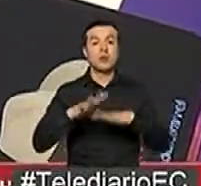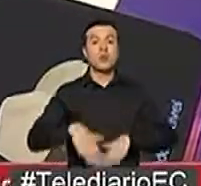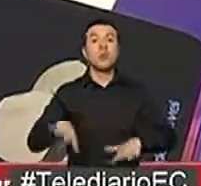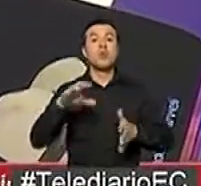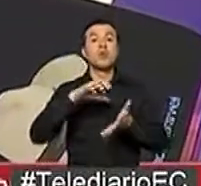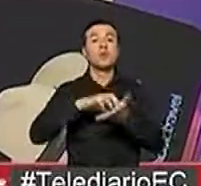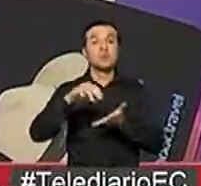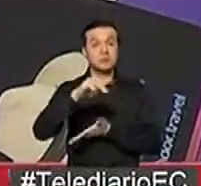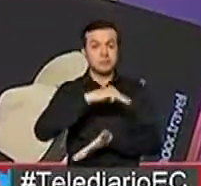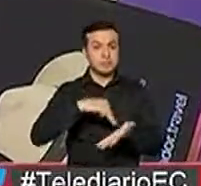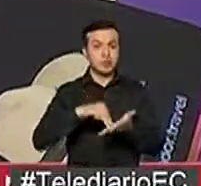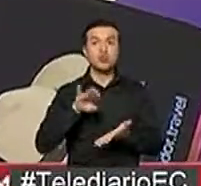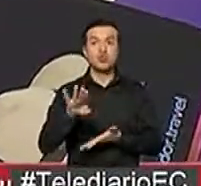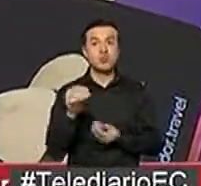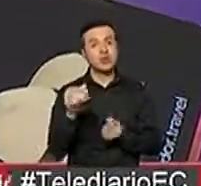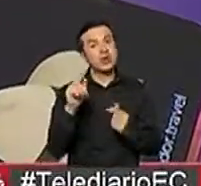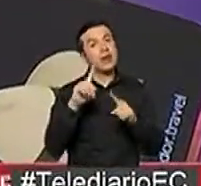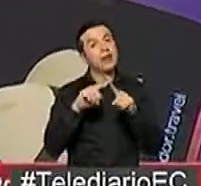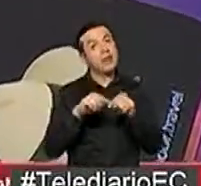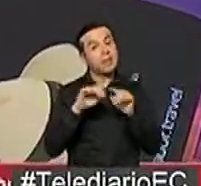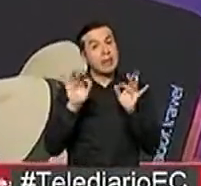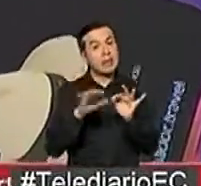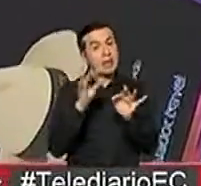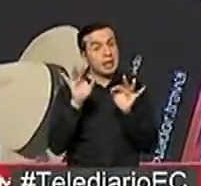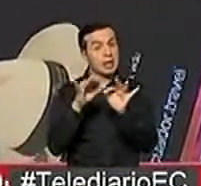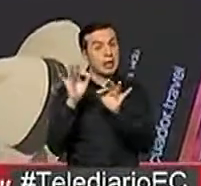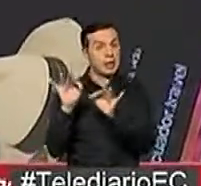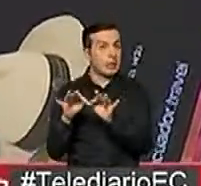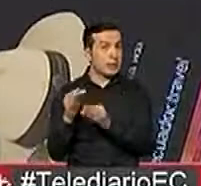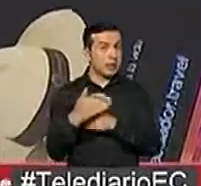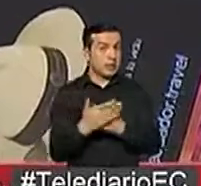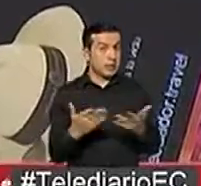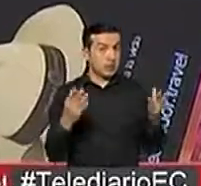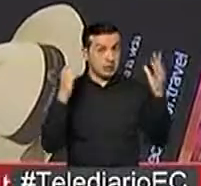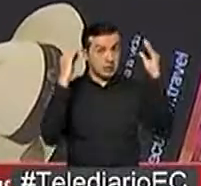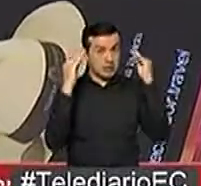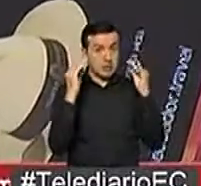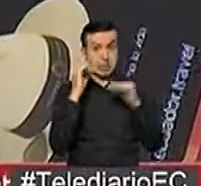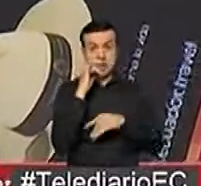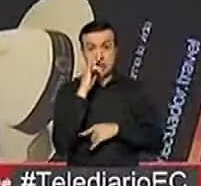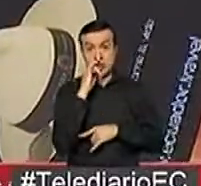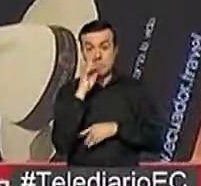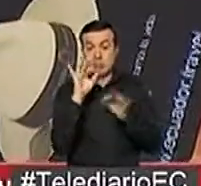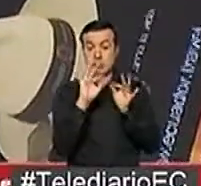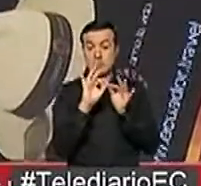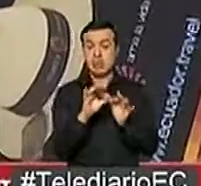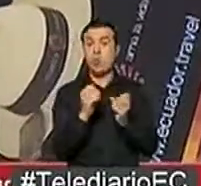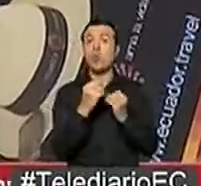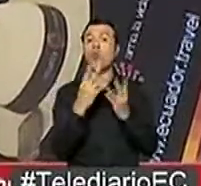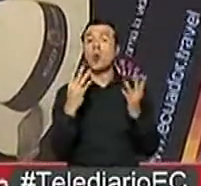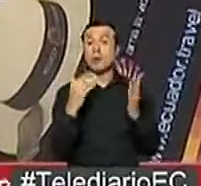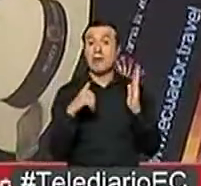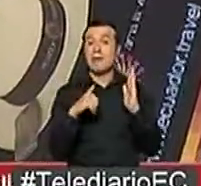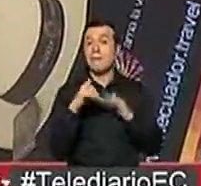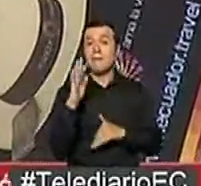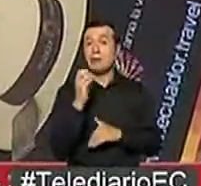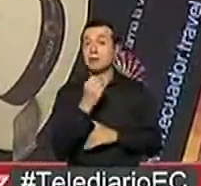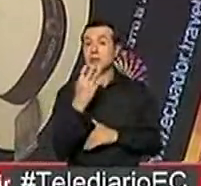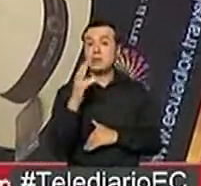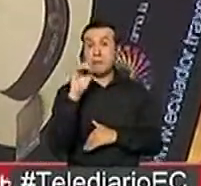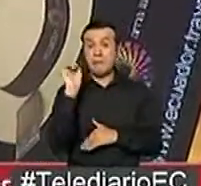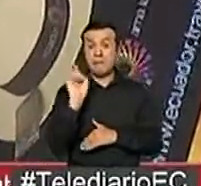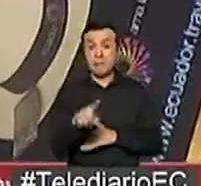provincia de Manabí y su costo varía de acuerdo al tejido. Los sombreros de tejidos finos pueden alcanzar valores superiores a